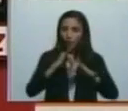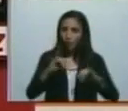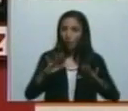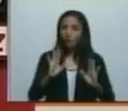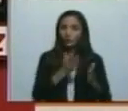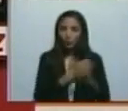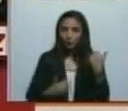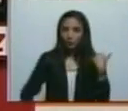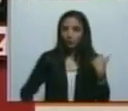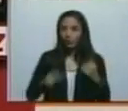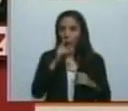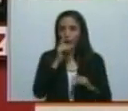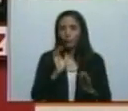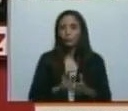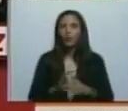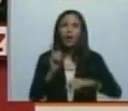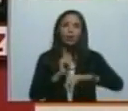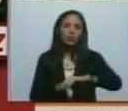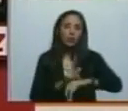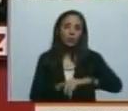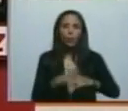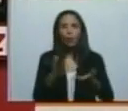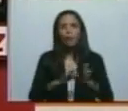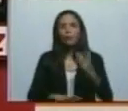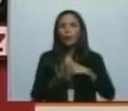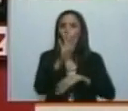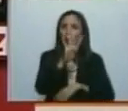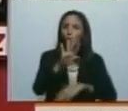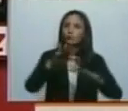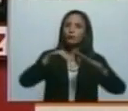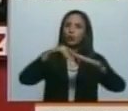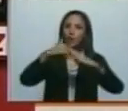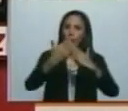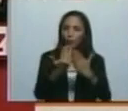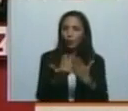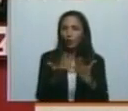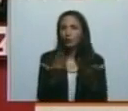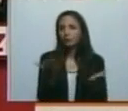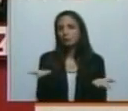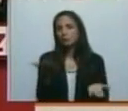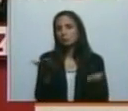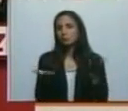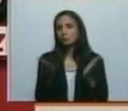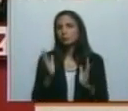En ese lapso de 4 de la mañana a